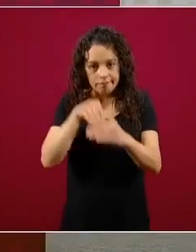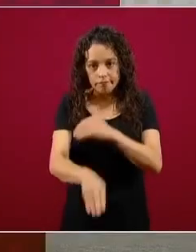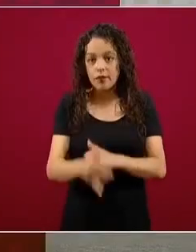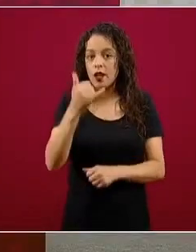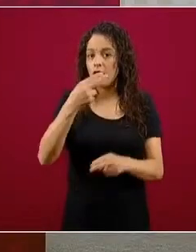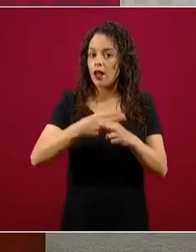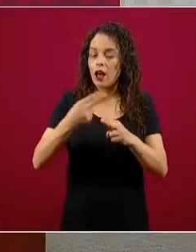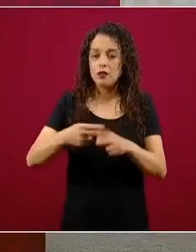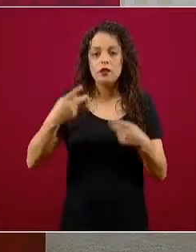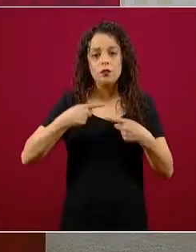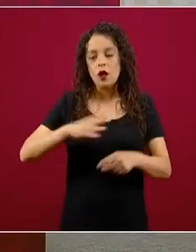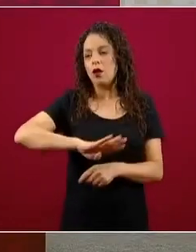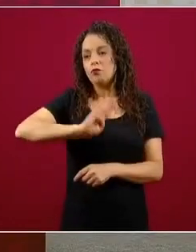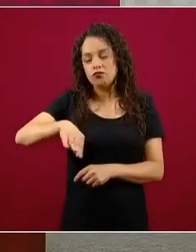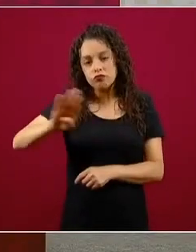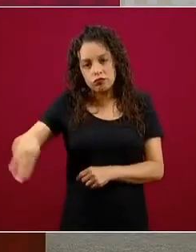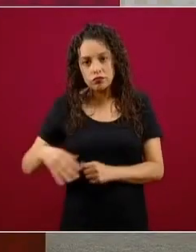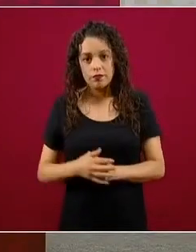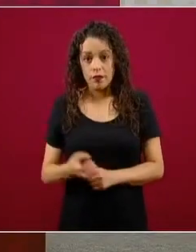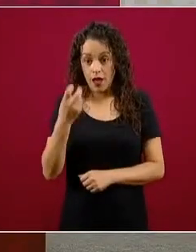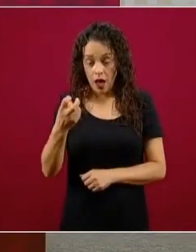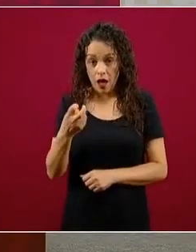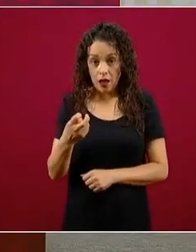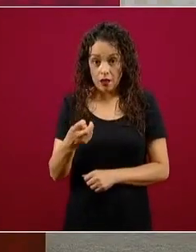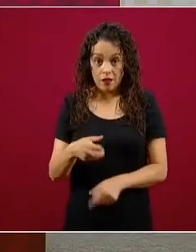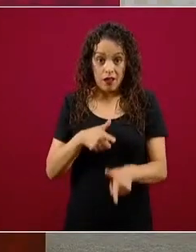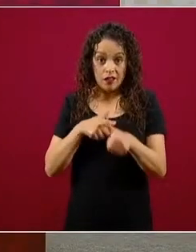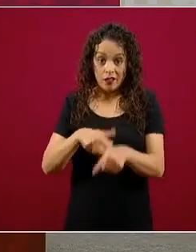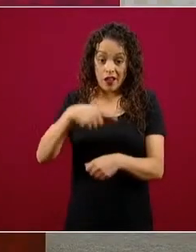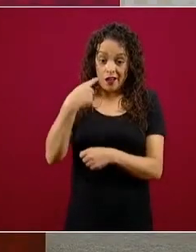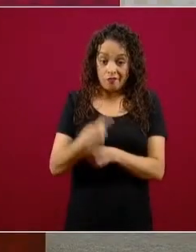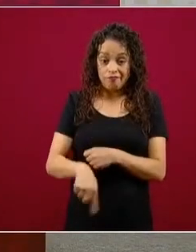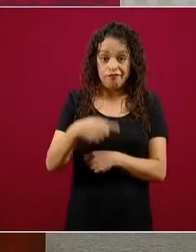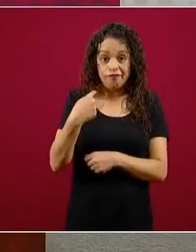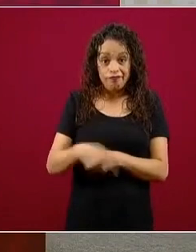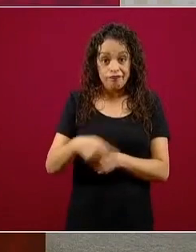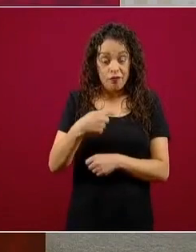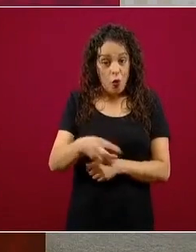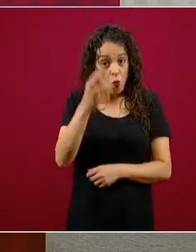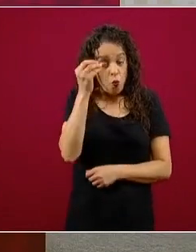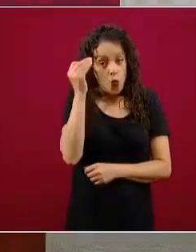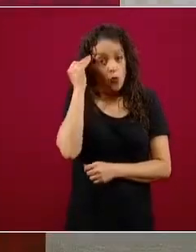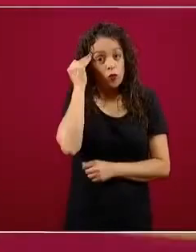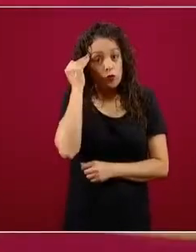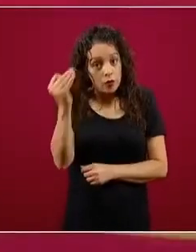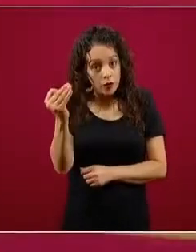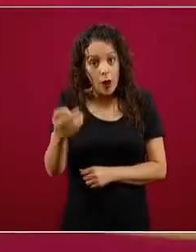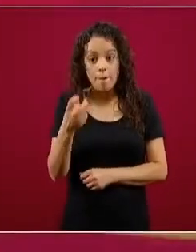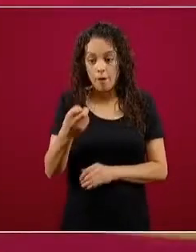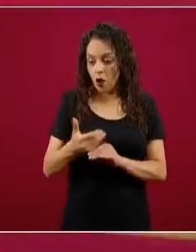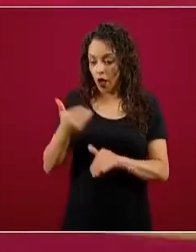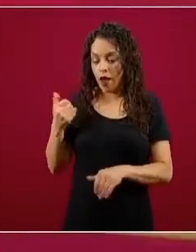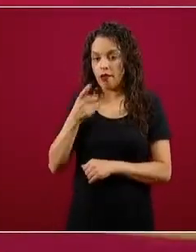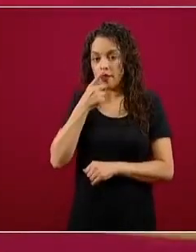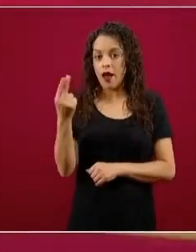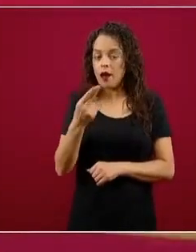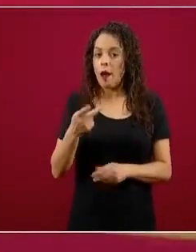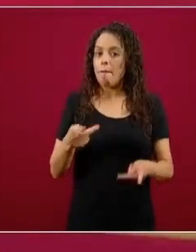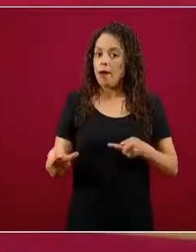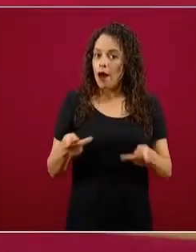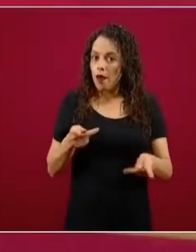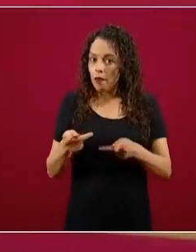Y como esto va a durar mucho tiempo, recordarán que en febrero dijimos, preparémonos para una epidemia larga. Como esto va a durar